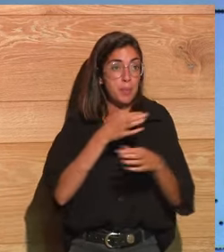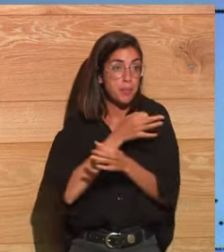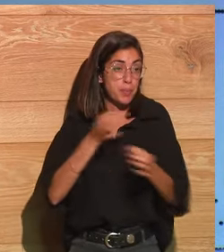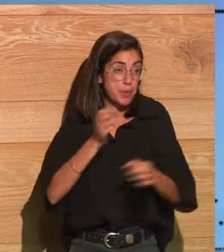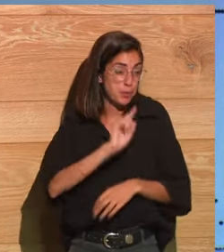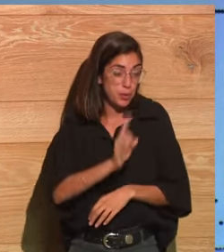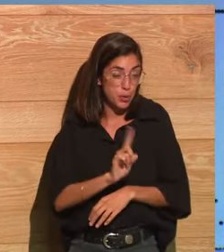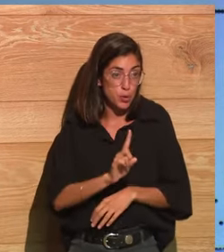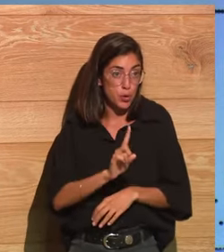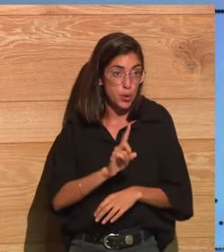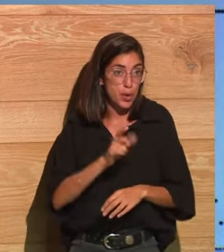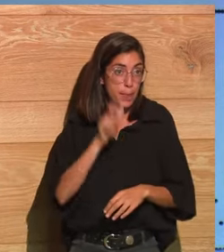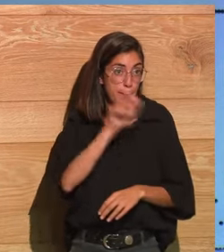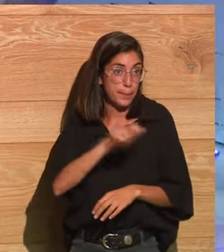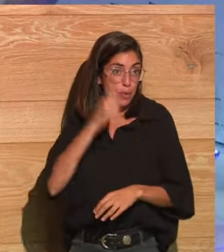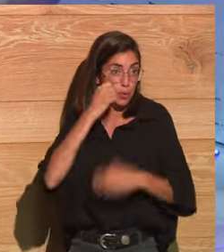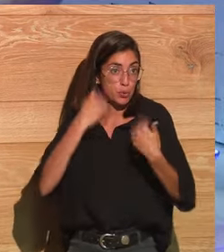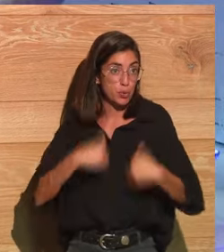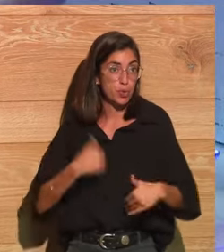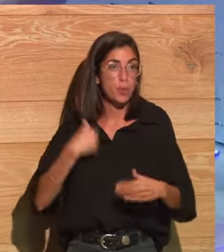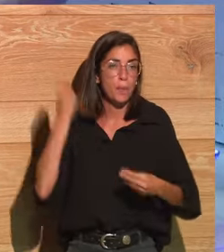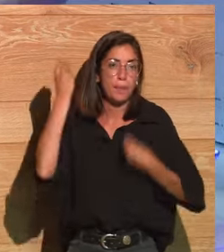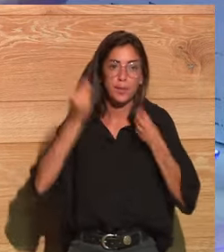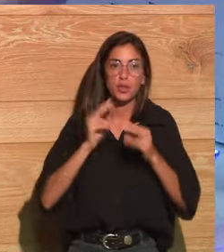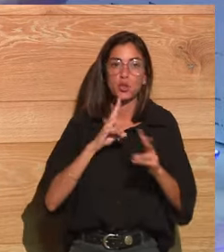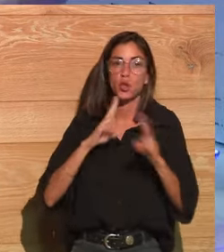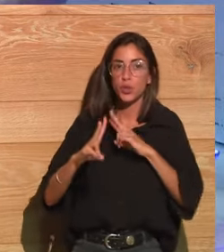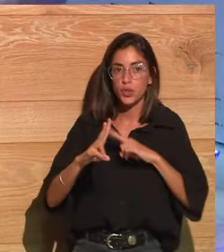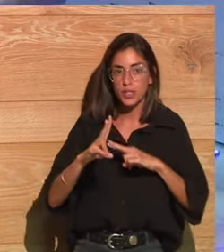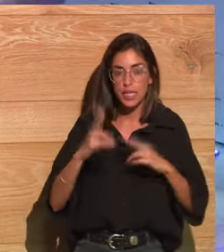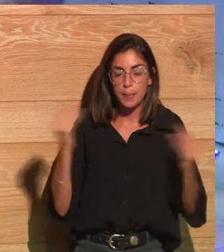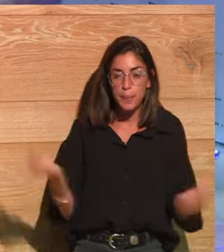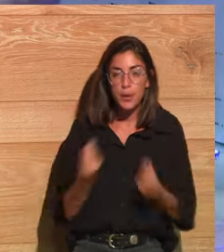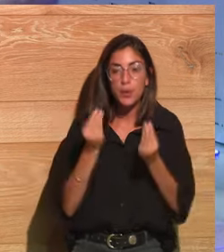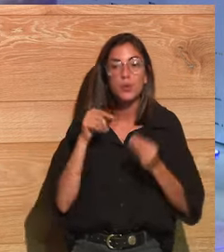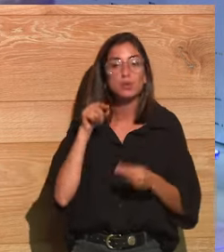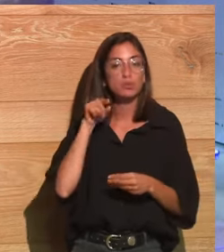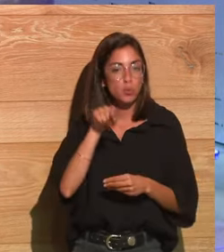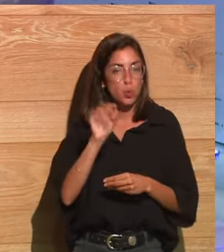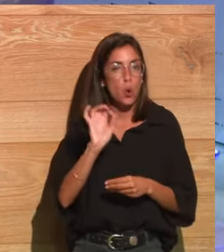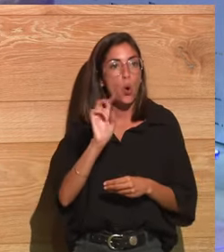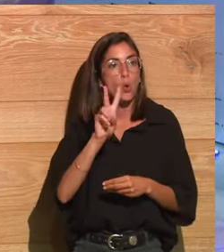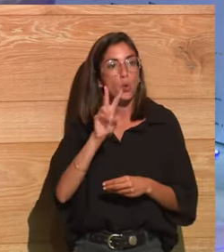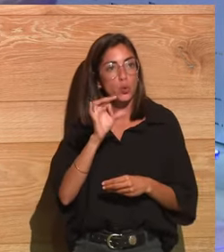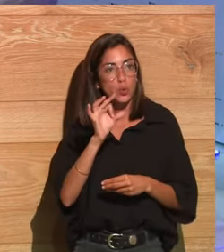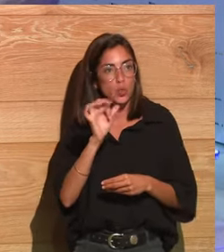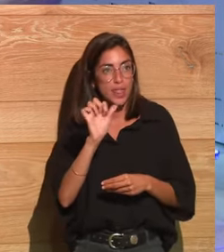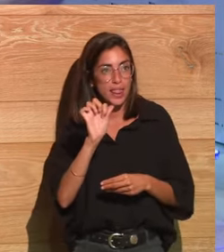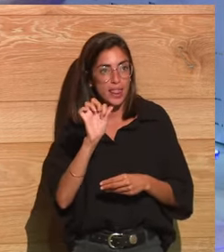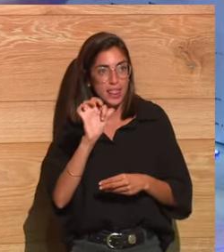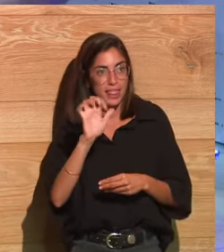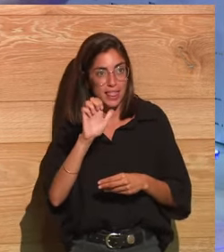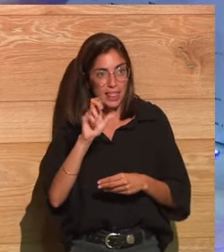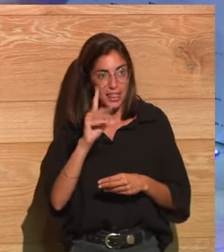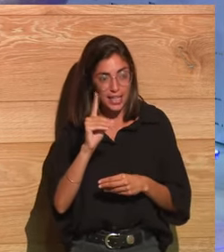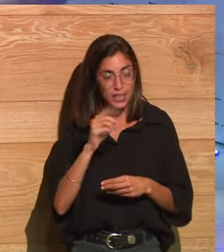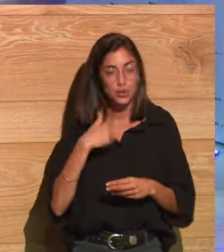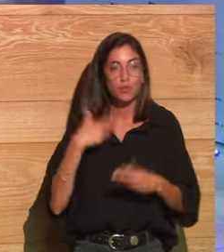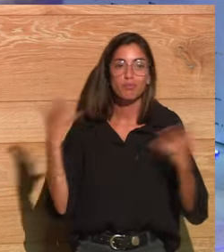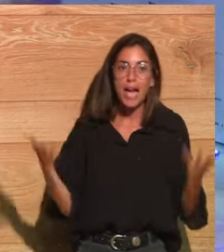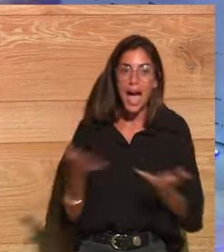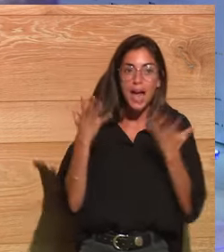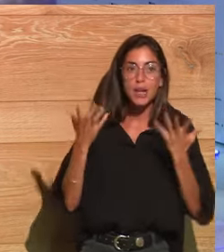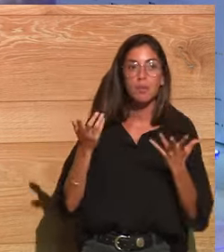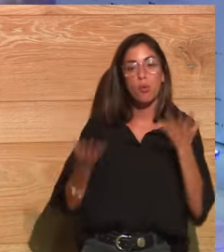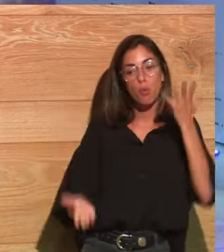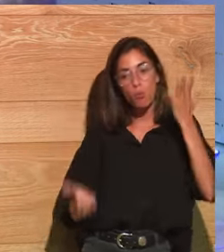humano. Pero yo creo que la mejor manera de contestarlo sería que lo contestaras tú o usted leyéndolo. Si has leído ya el de Juan Luis, pues ahora yo animo a que pueda hacer